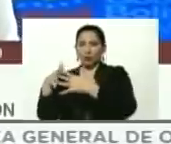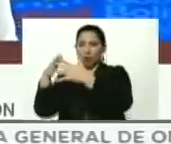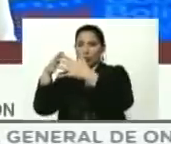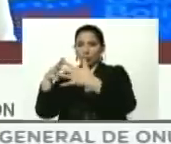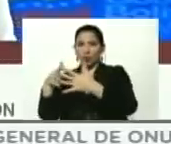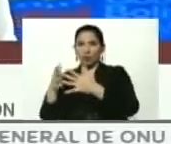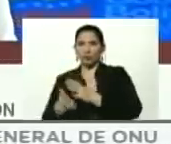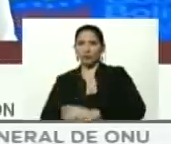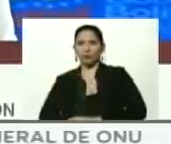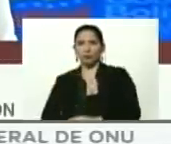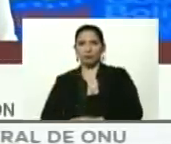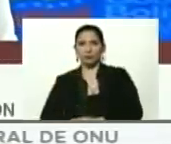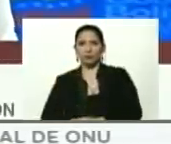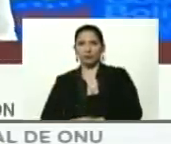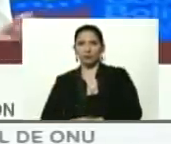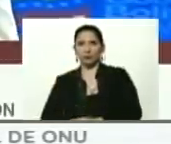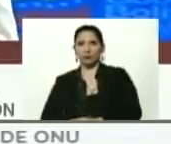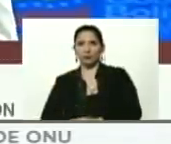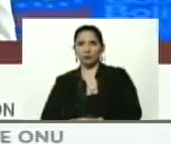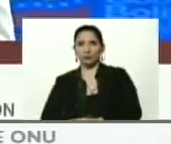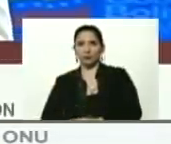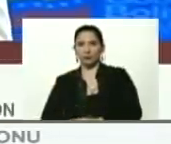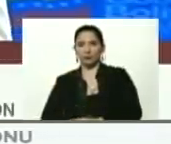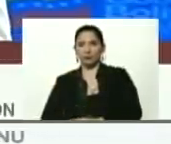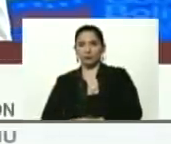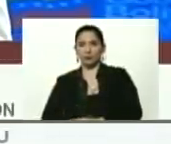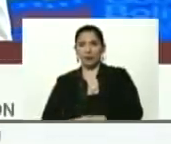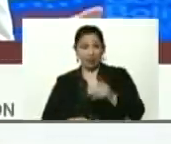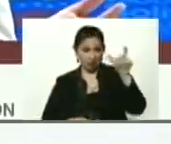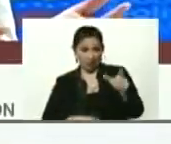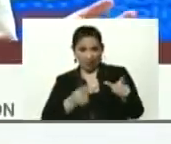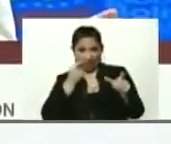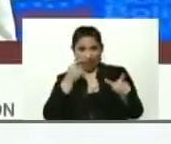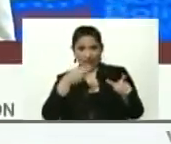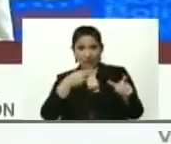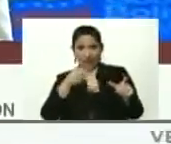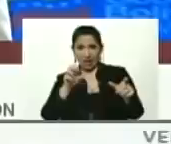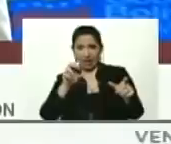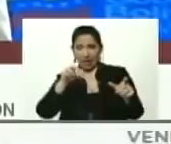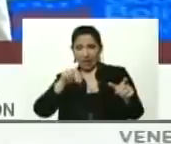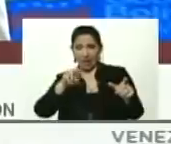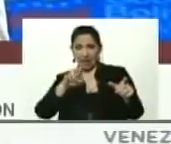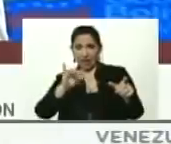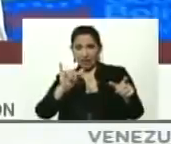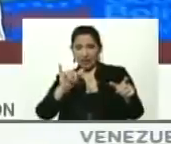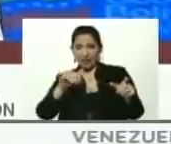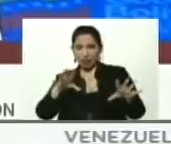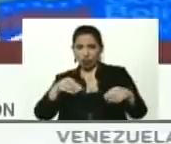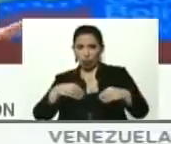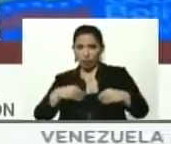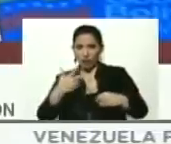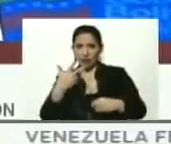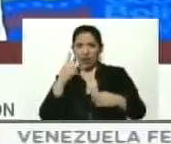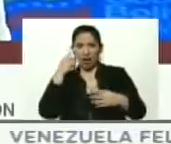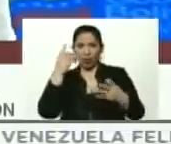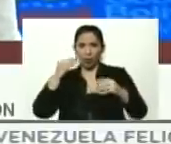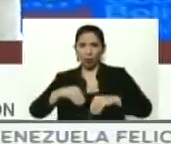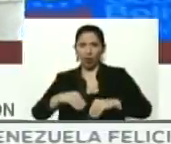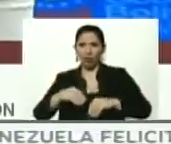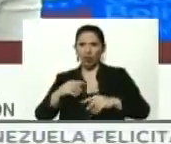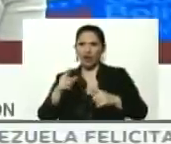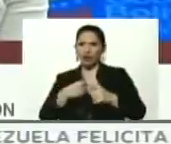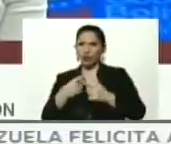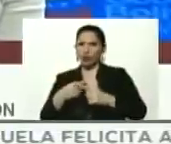de Norteamérica. Y él agarra esos 3 acuerdos y en cuestión de horas